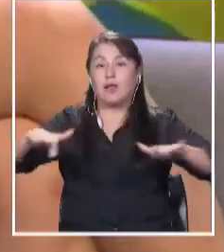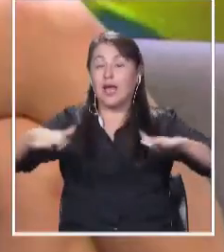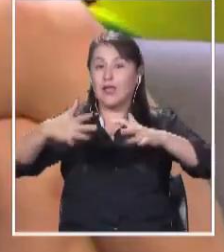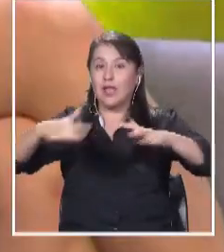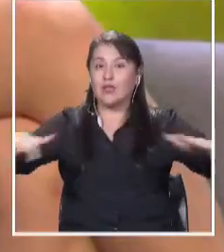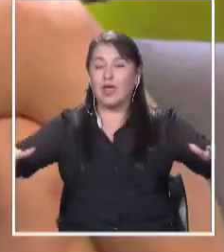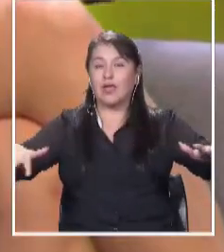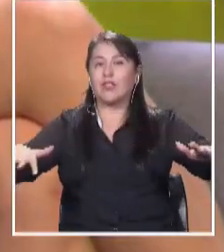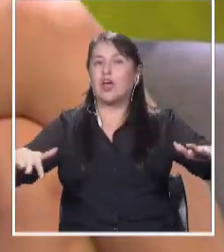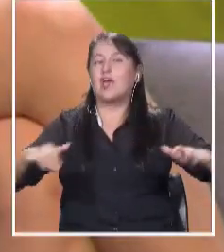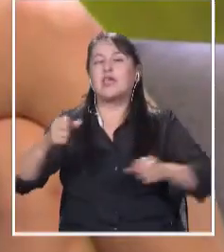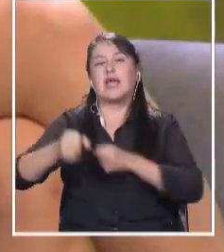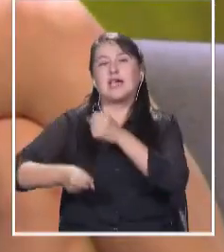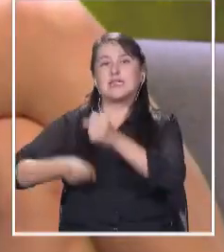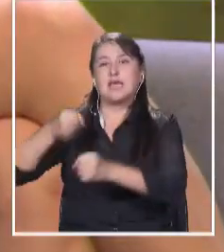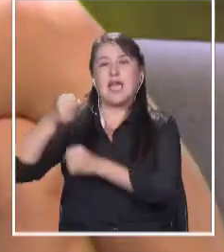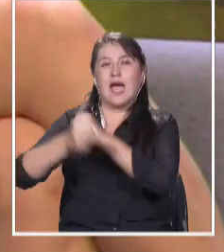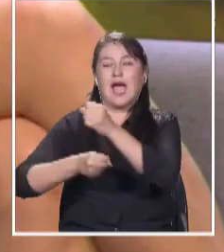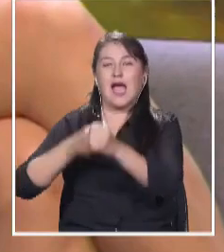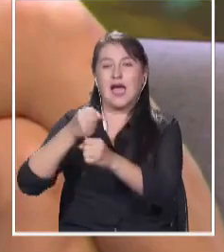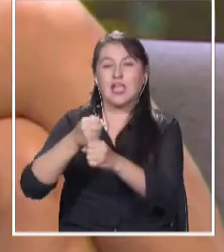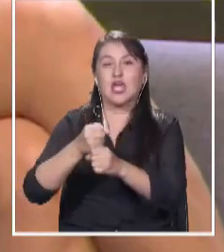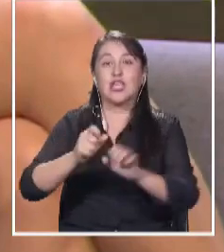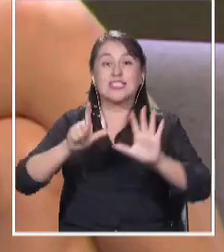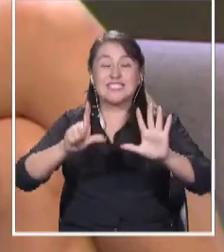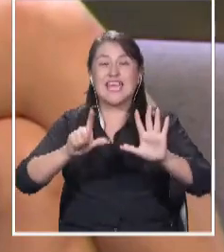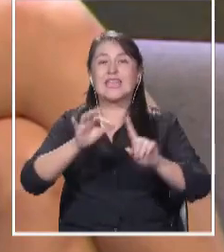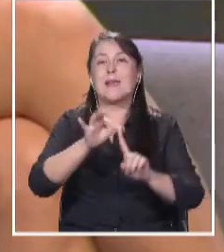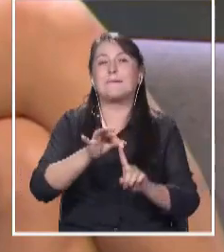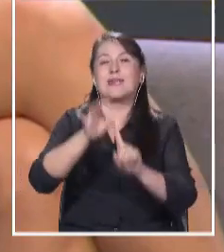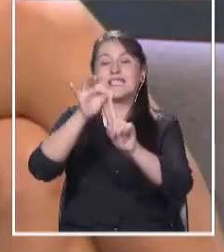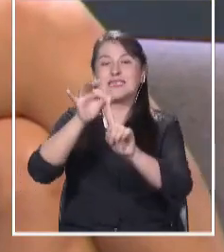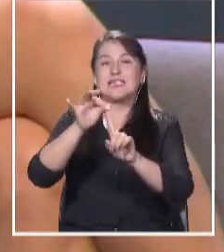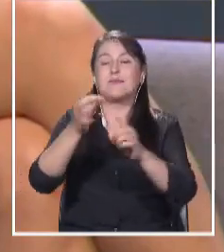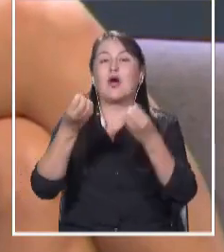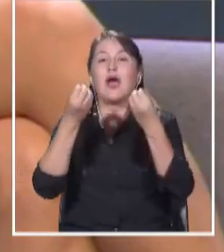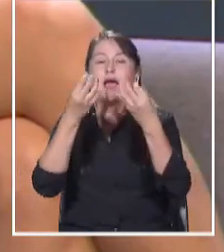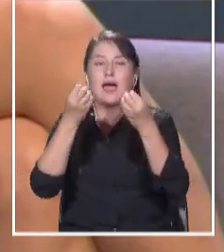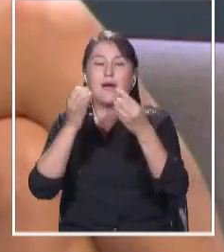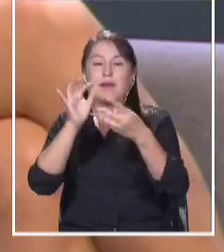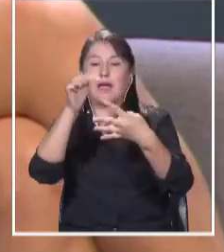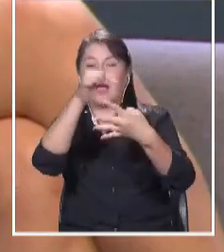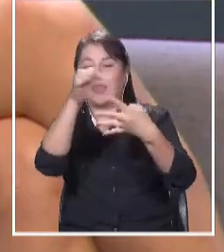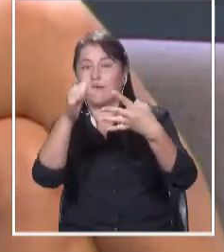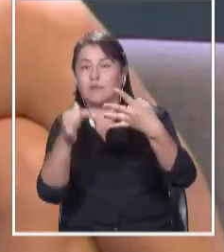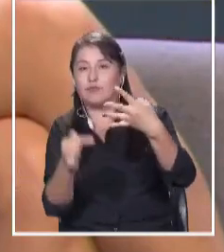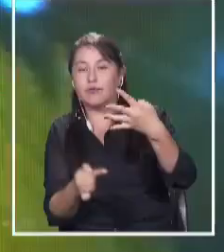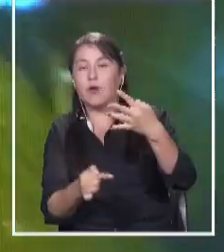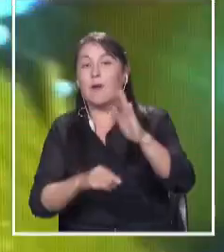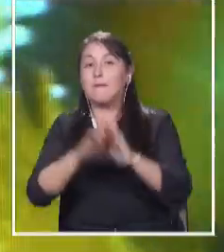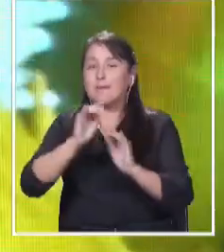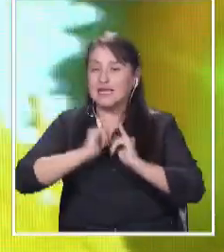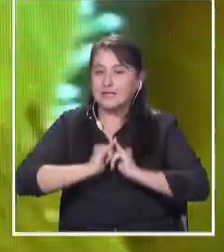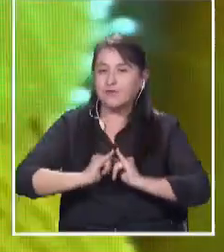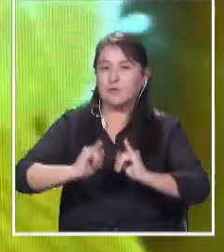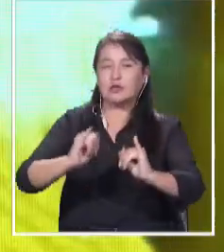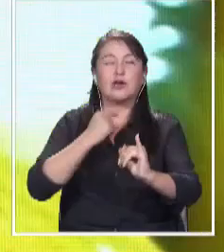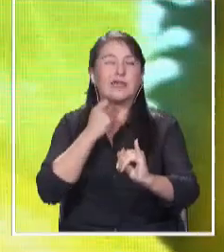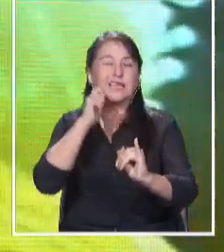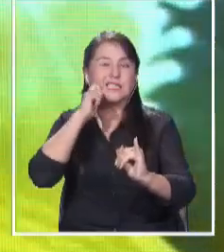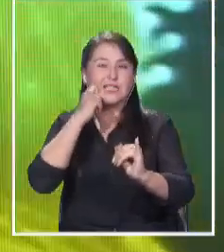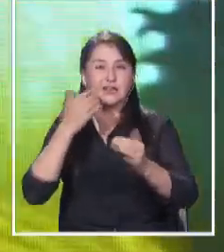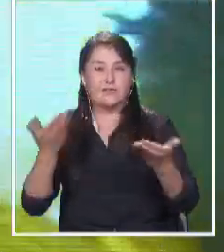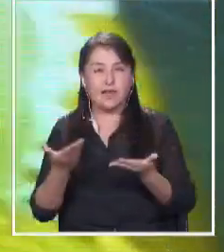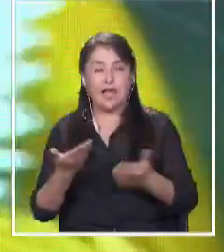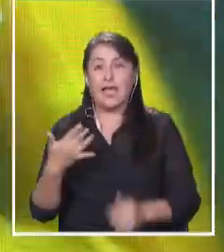trabajado muchísimo en este contenido, son 7 principios de alfabetización oceánica, cada uno de ellos se desglosa en más información y es